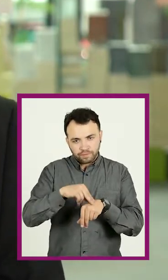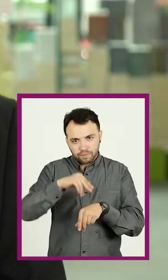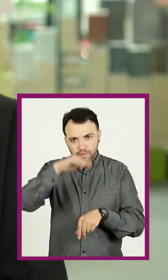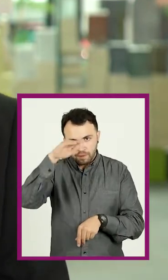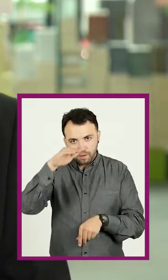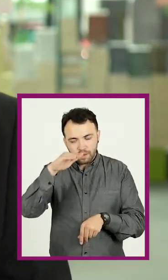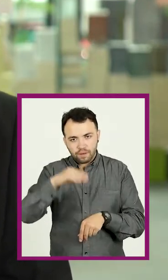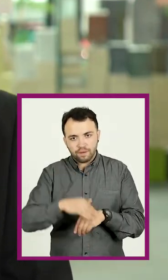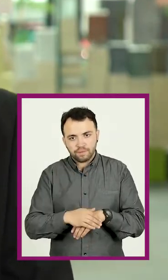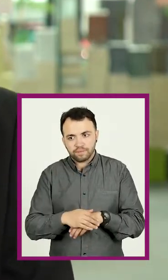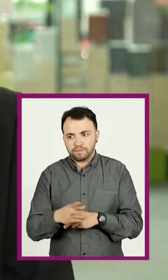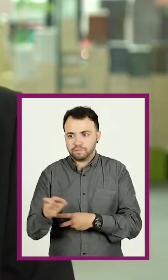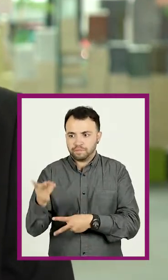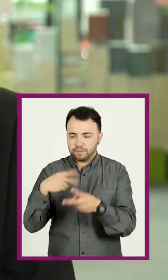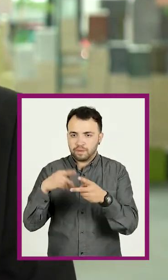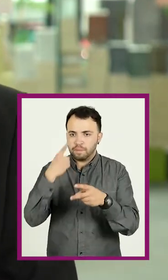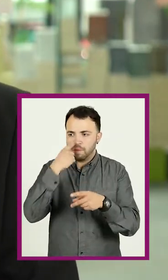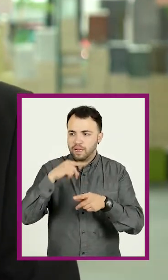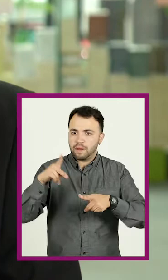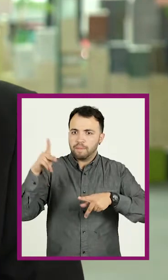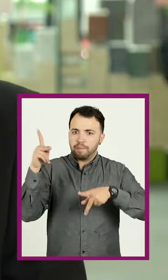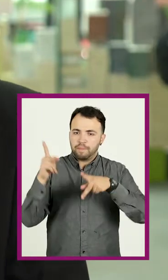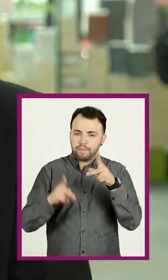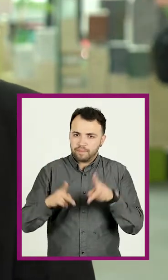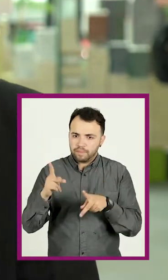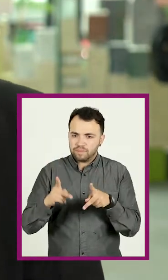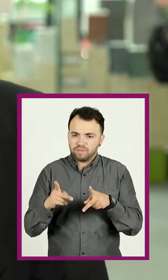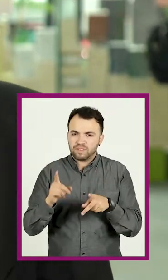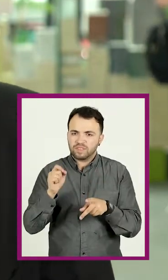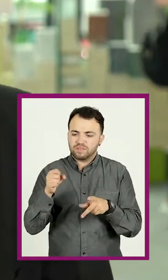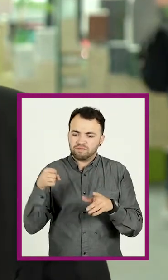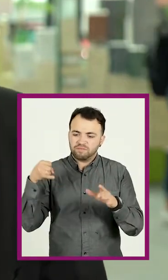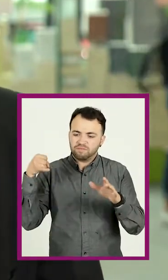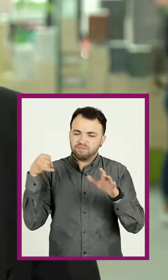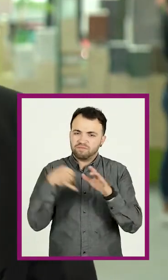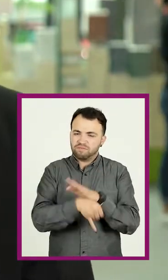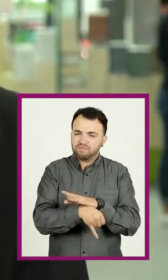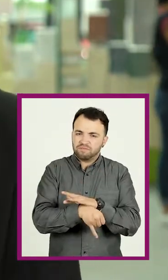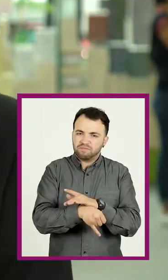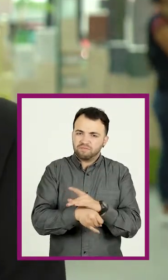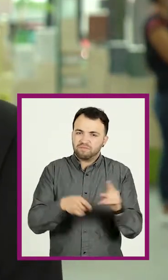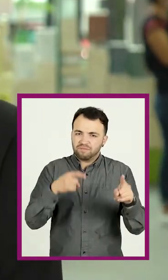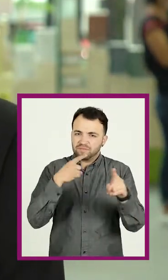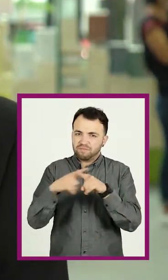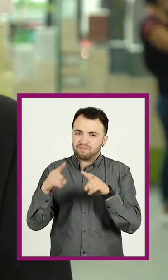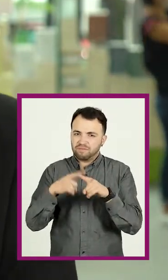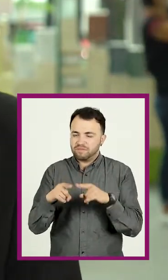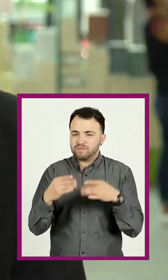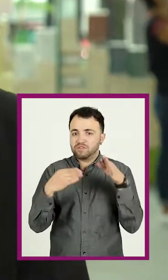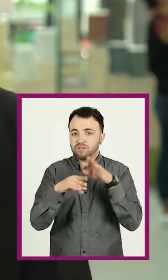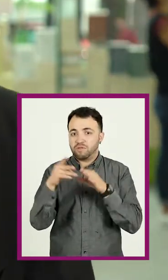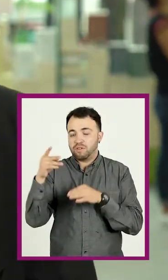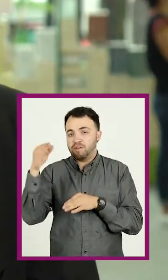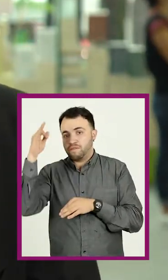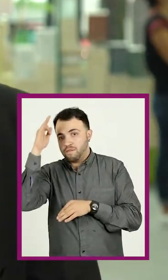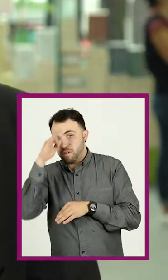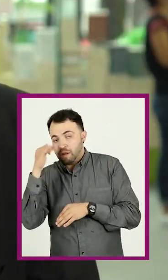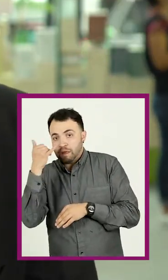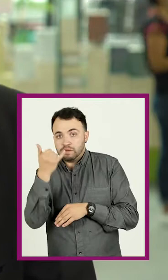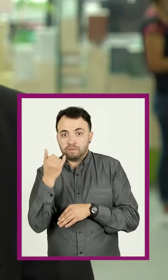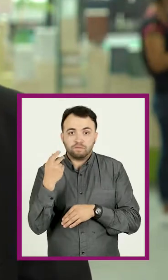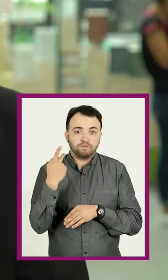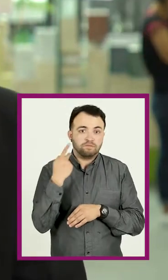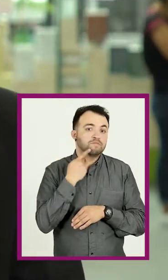Velasco. Con él vamos a entrar en las entretelas, ¿verdad?, de la filosofía y la política,